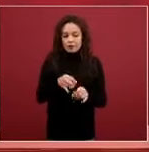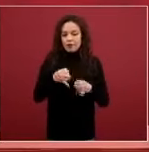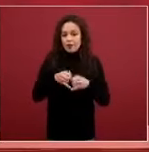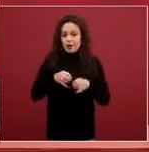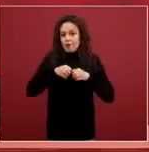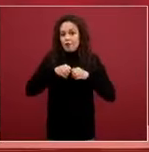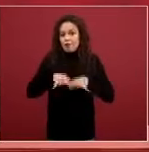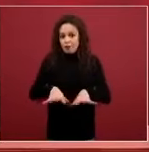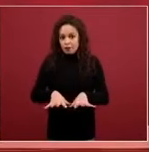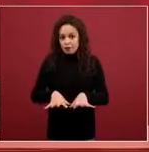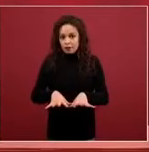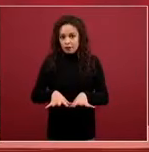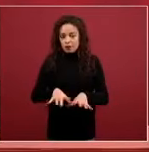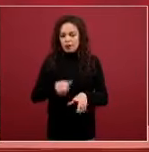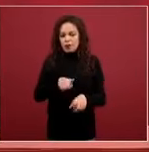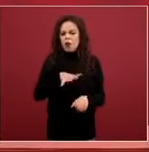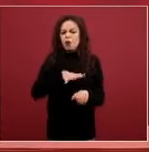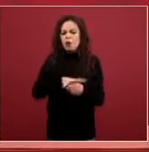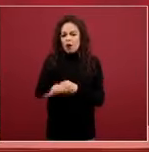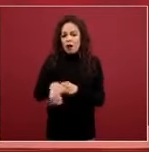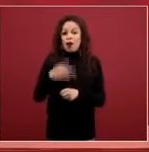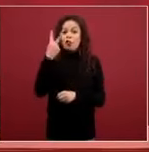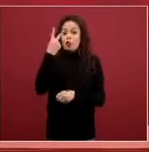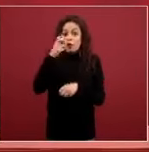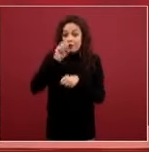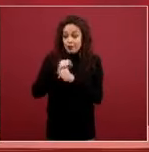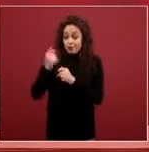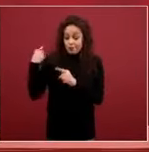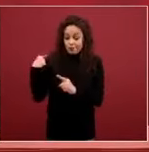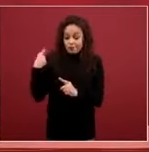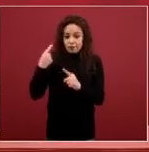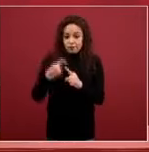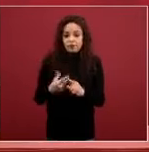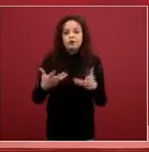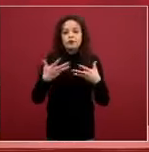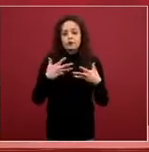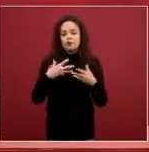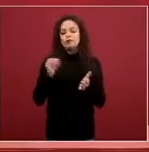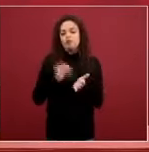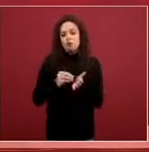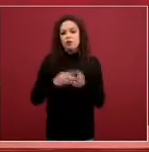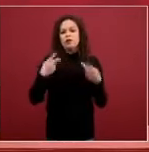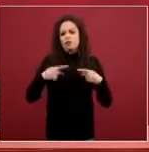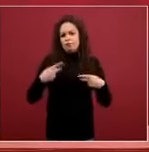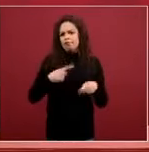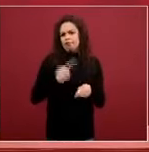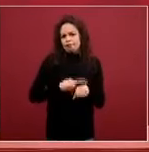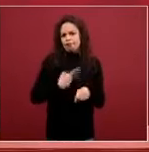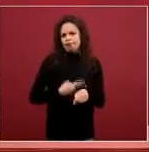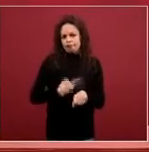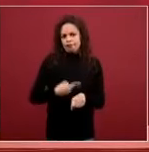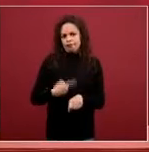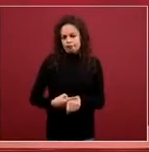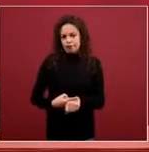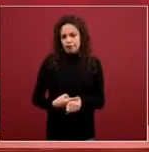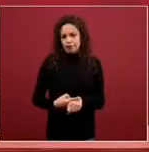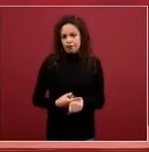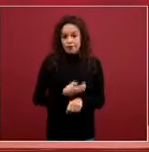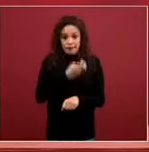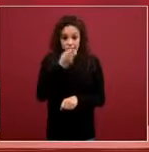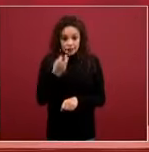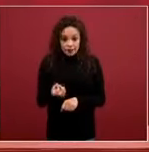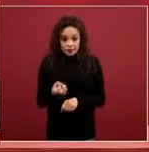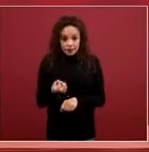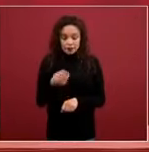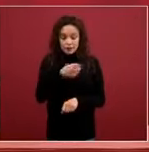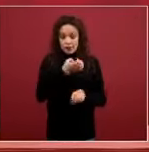información a las últimas 2 semanas, que es donde se tienen los casos activos. Y efectivamente, si en un momento vemos que una